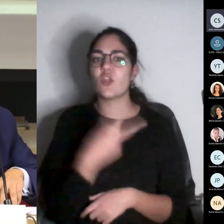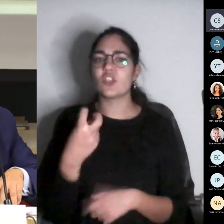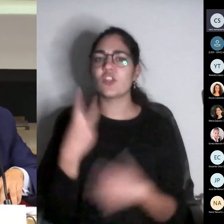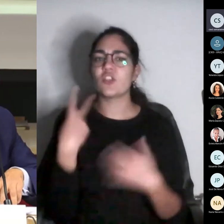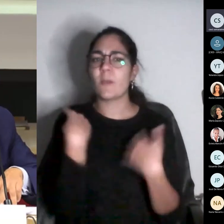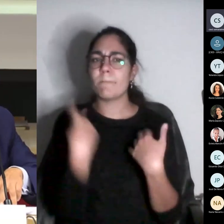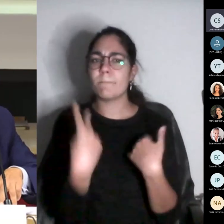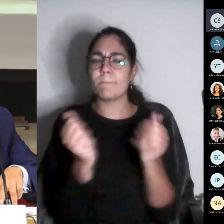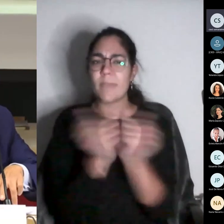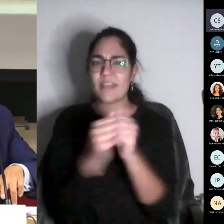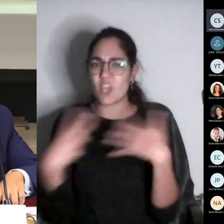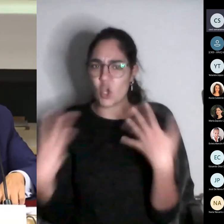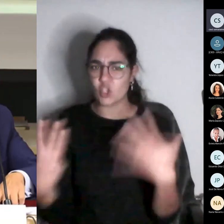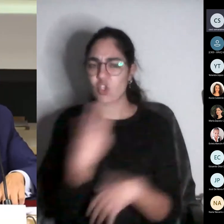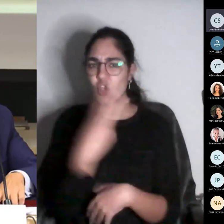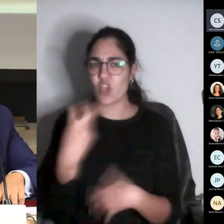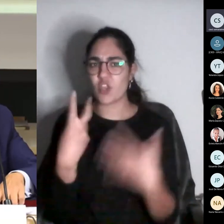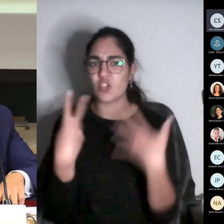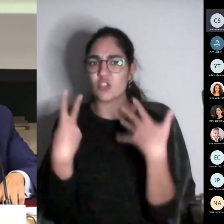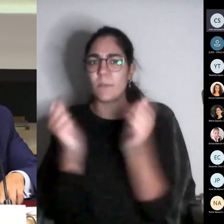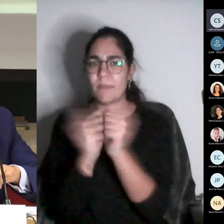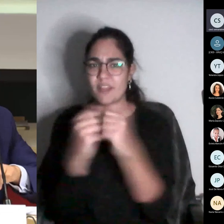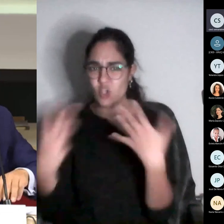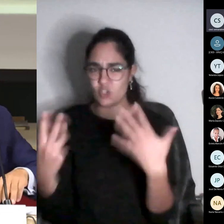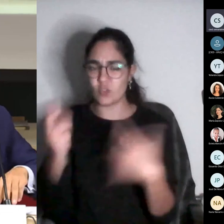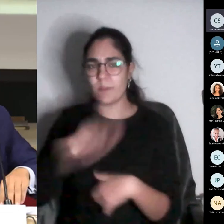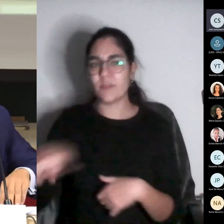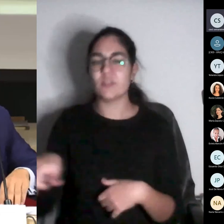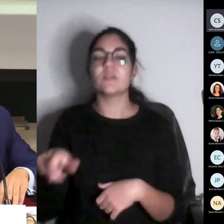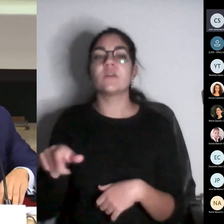228 docentes excelentes. ¿El número es correcto? Sí,